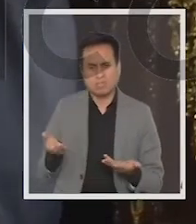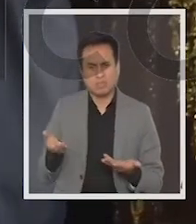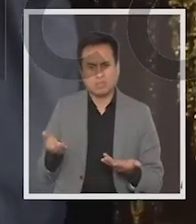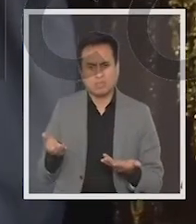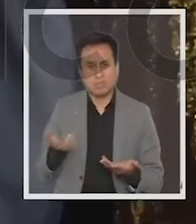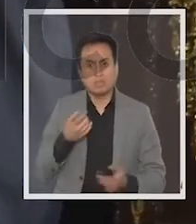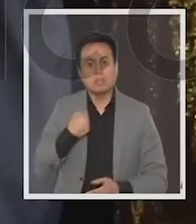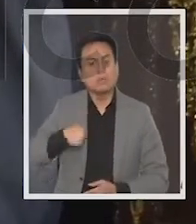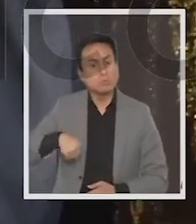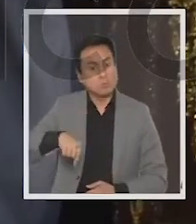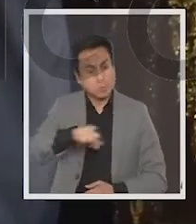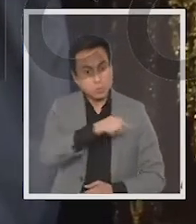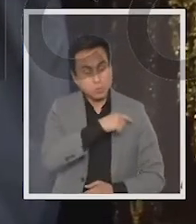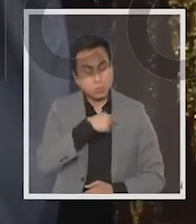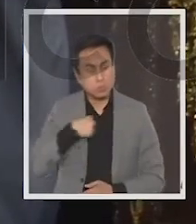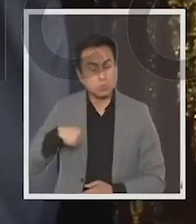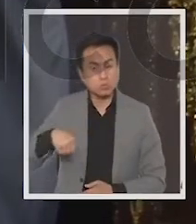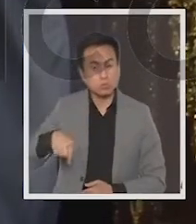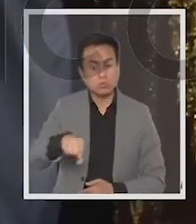que nosotros